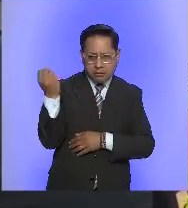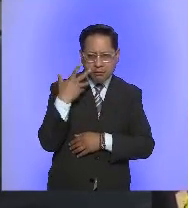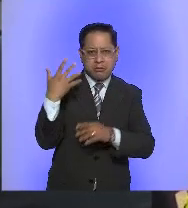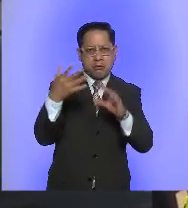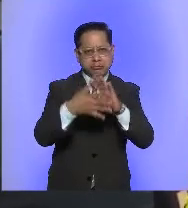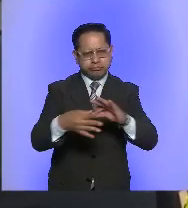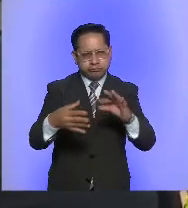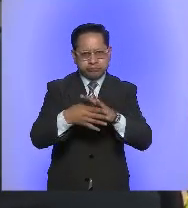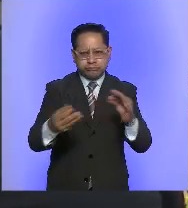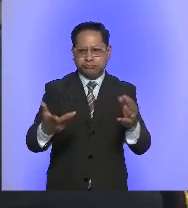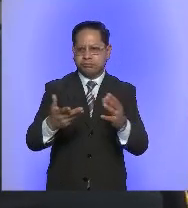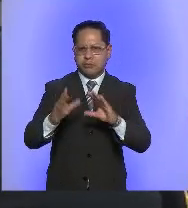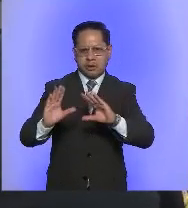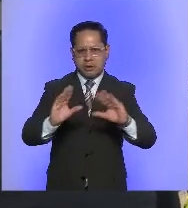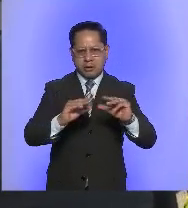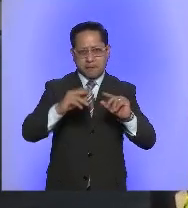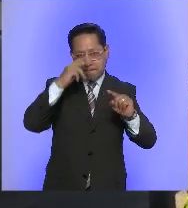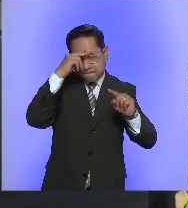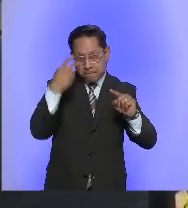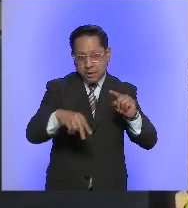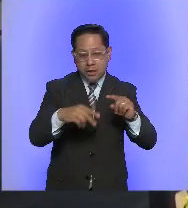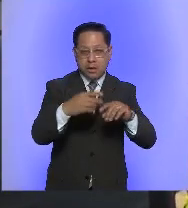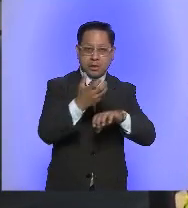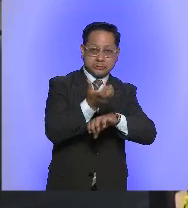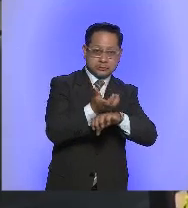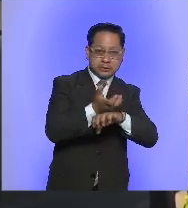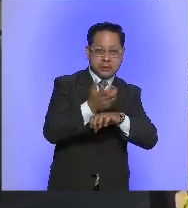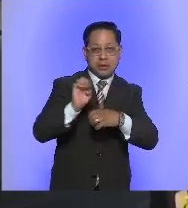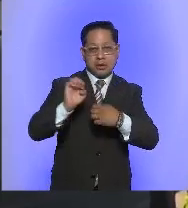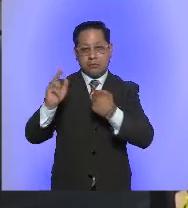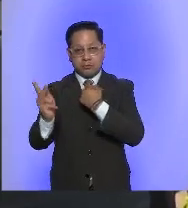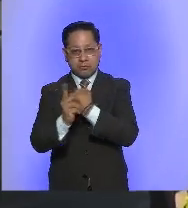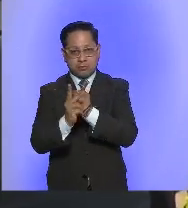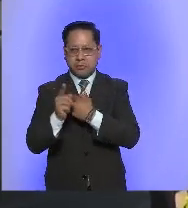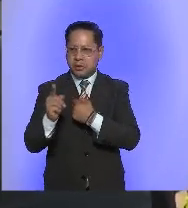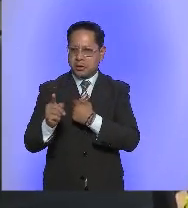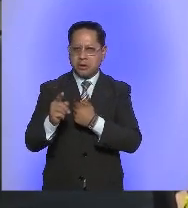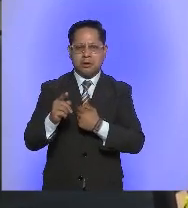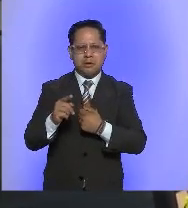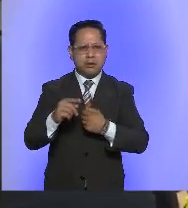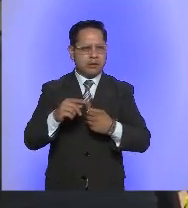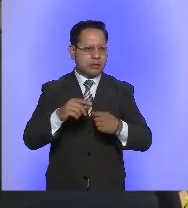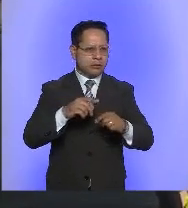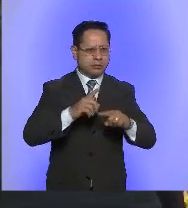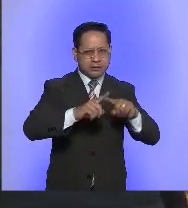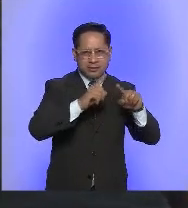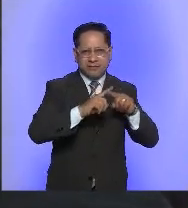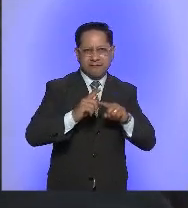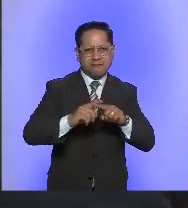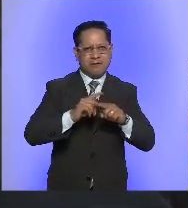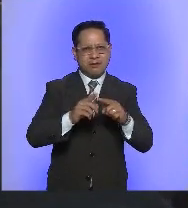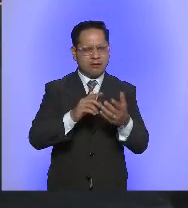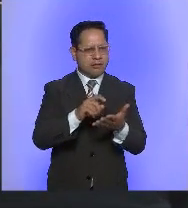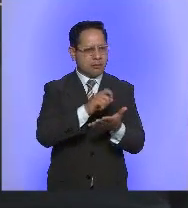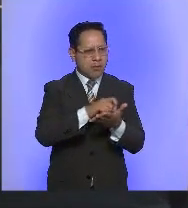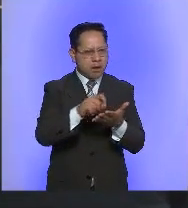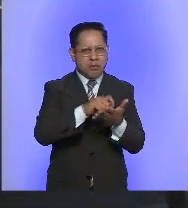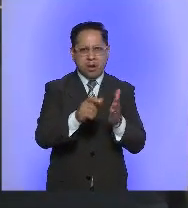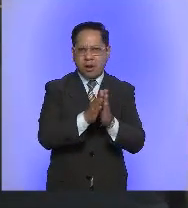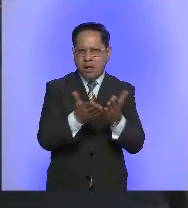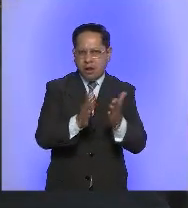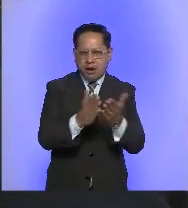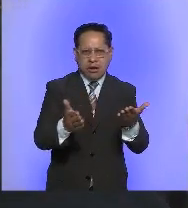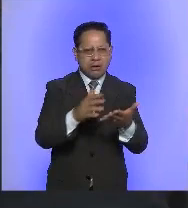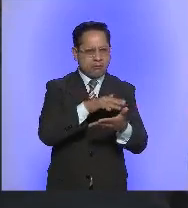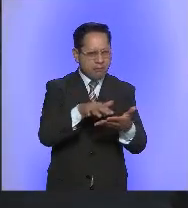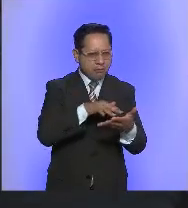Estados Unidos como Europa. Comentarista de diversas obras literarias en materia jurídica de como derecho